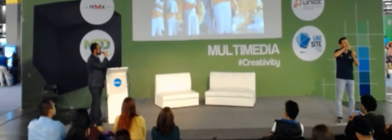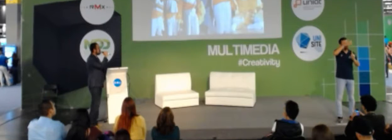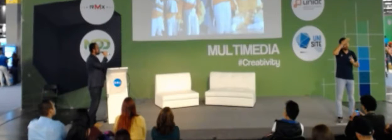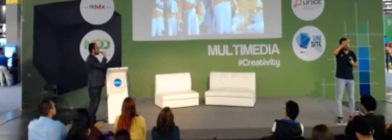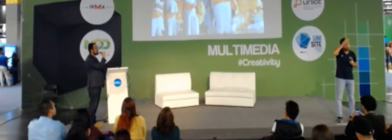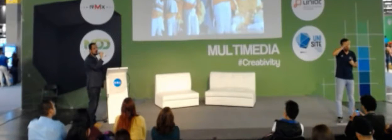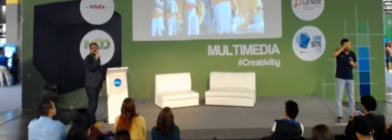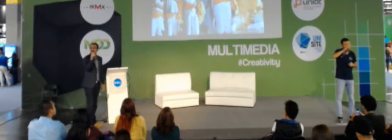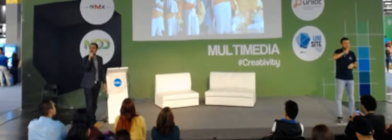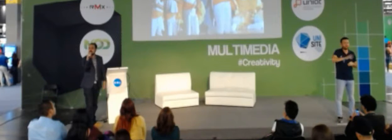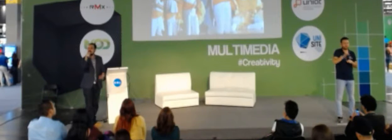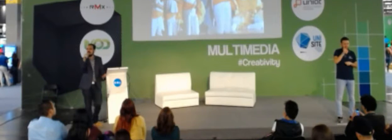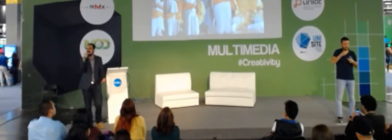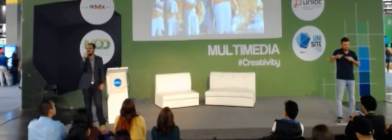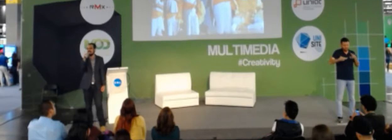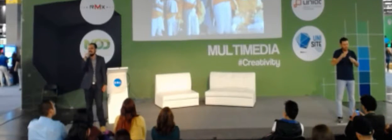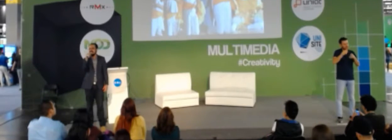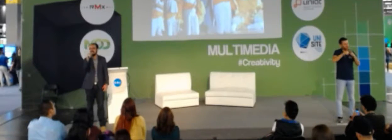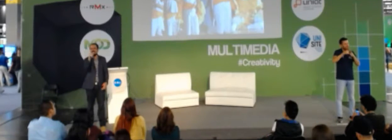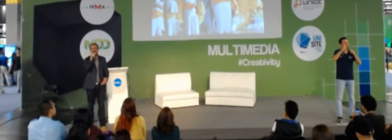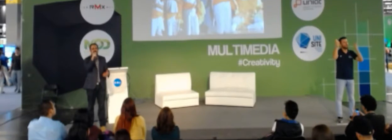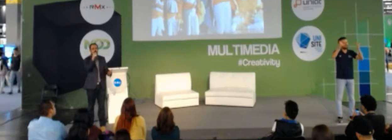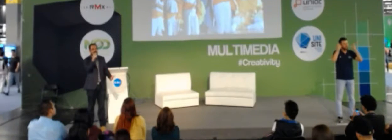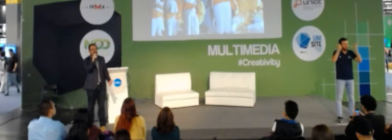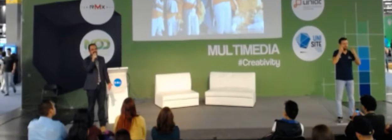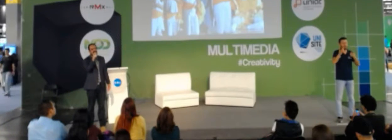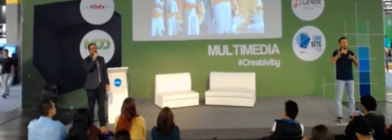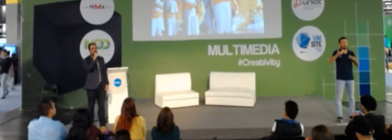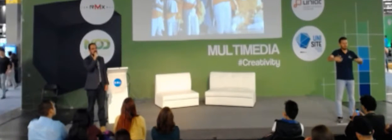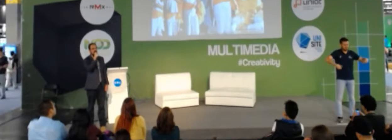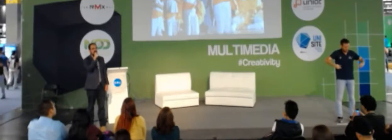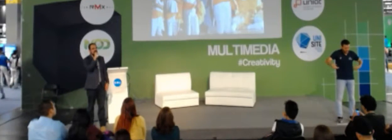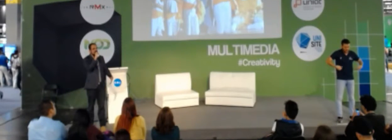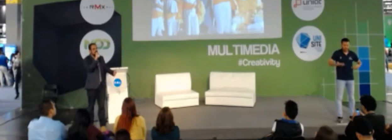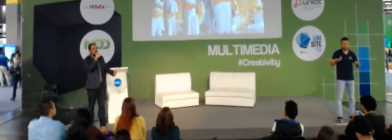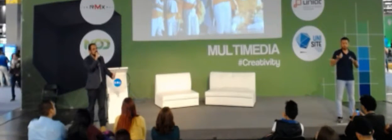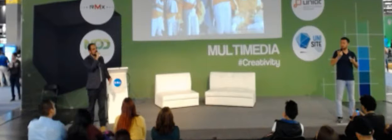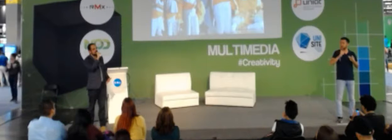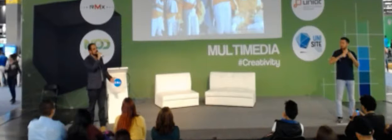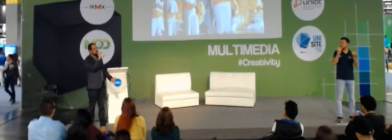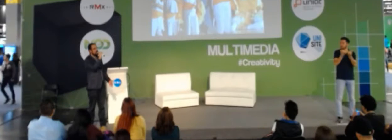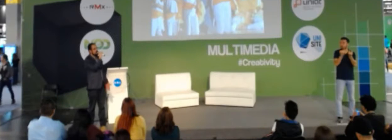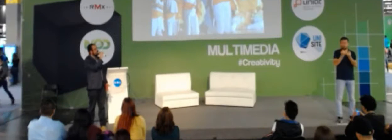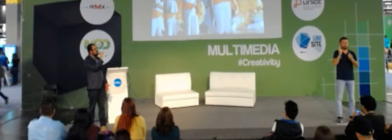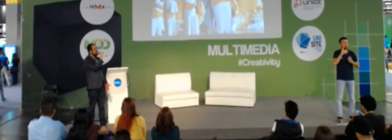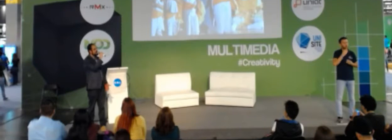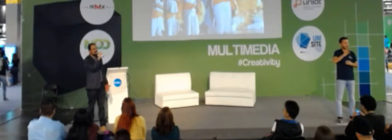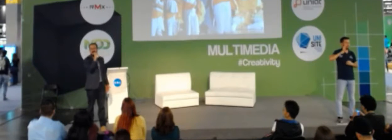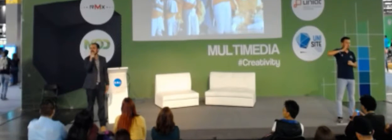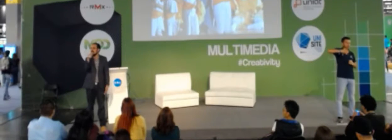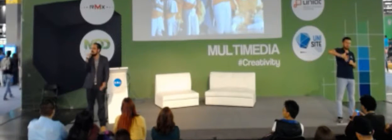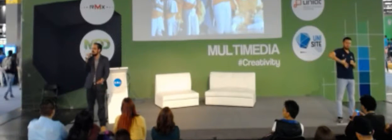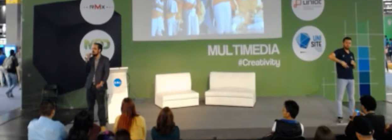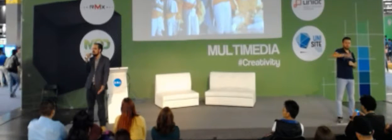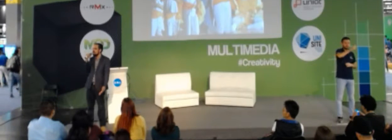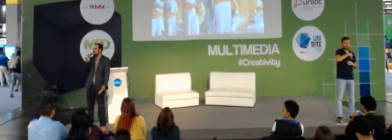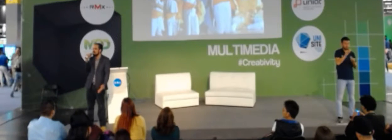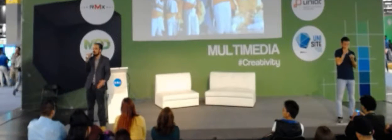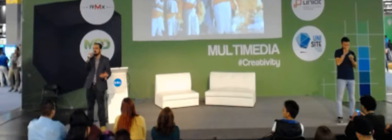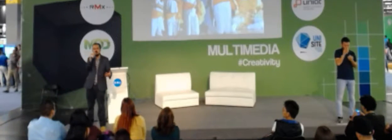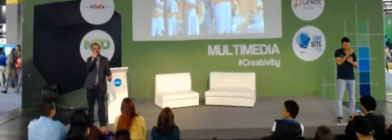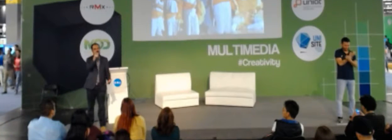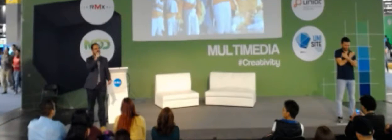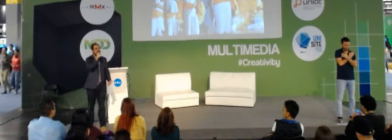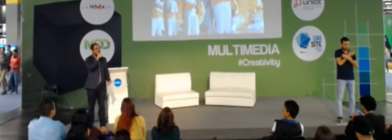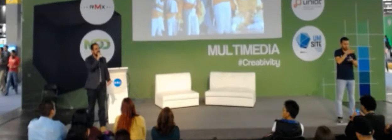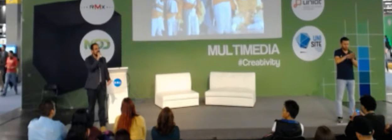eso preparamos distintos festivales, distintas obras de teatro. De hecho, nosotros tenemos el orgullo de decir que Educación Incluyente, junto